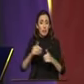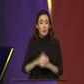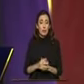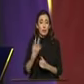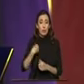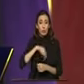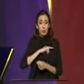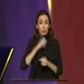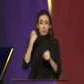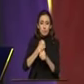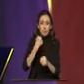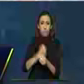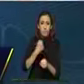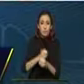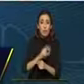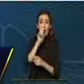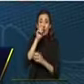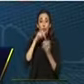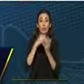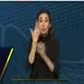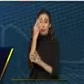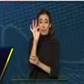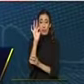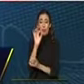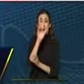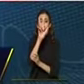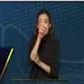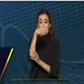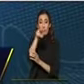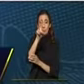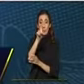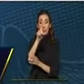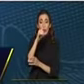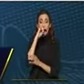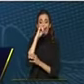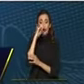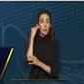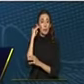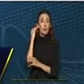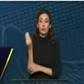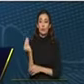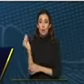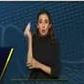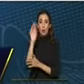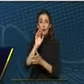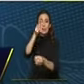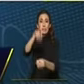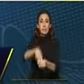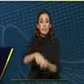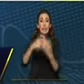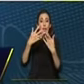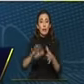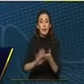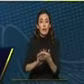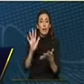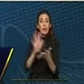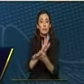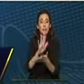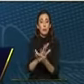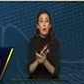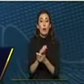En el 2019 tenemos ya 3,5 millones de niñas, niños y adolescentes que asisten a establecimientos